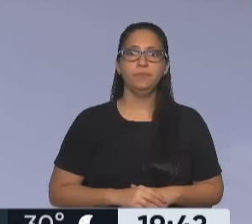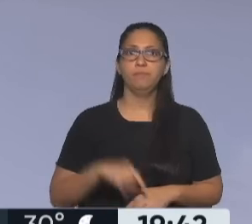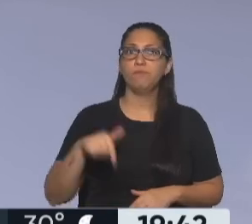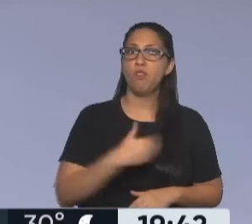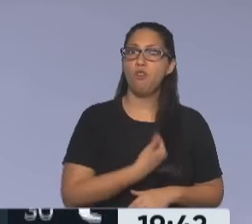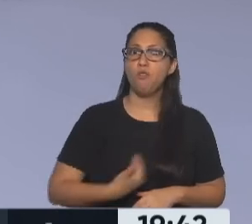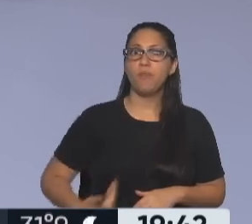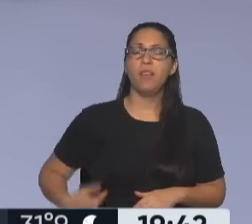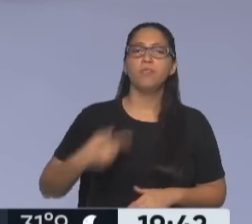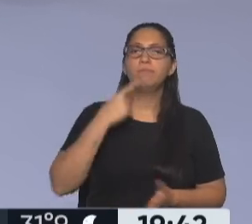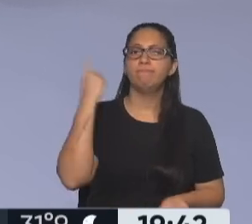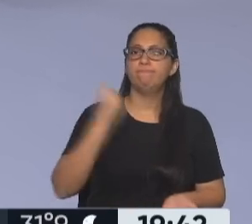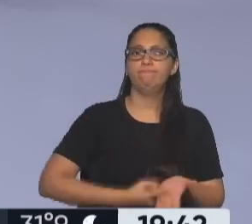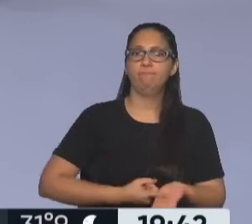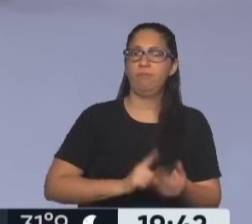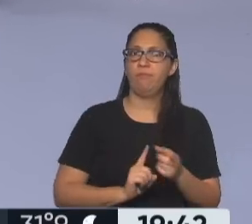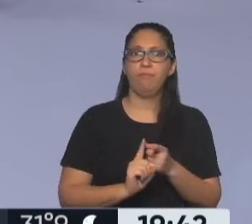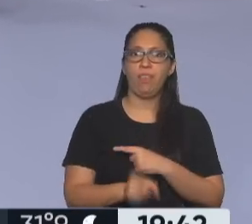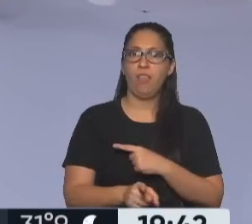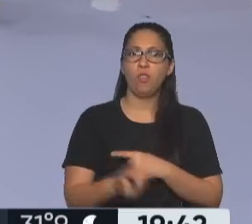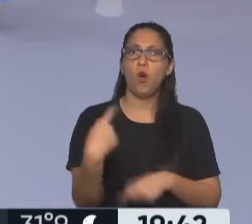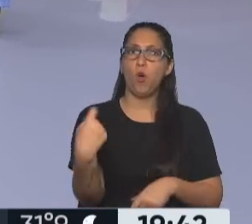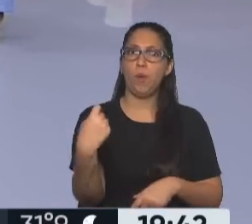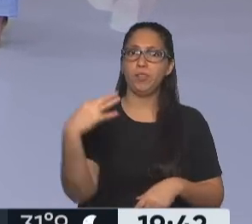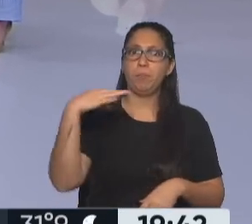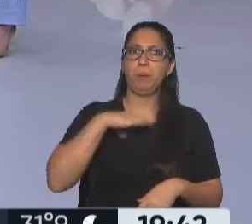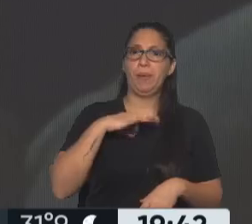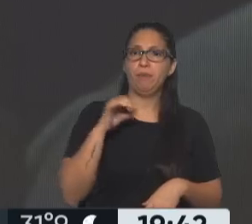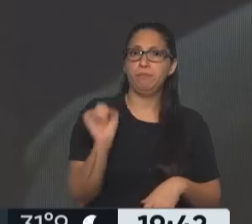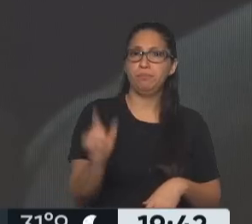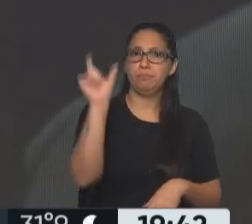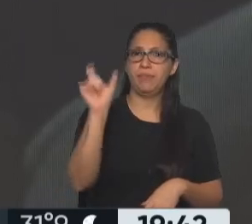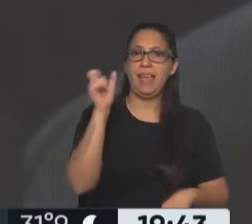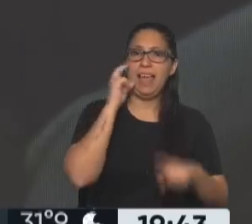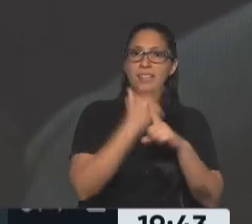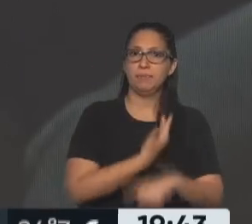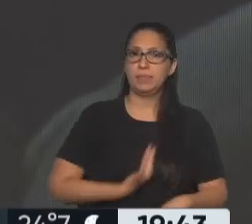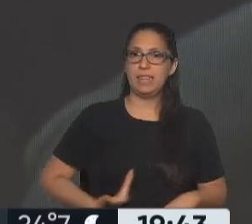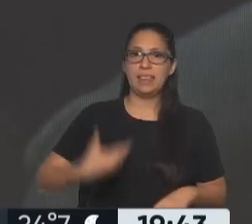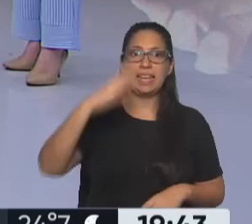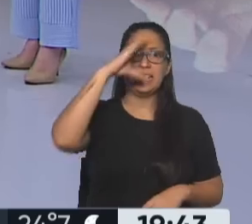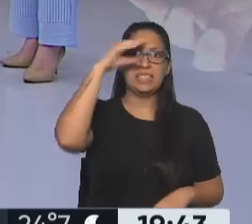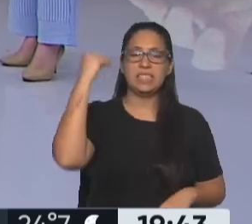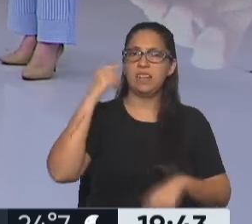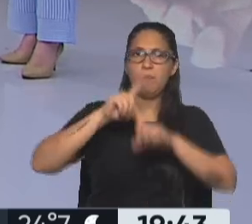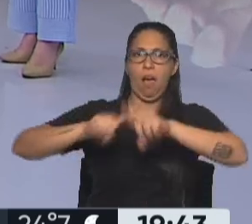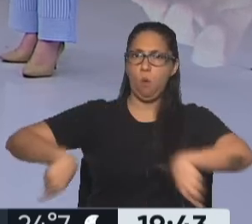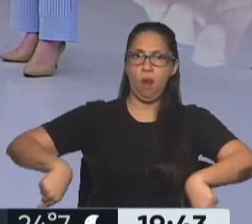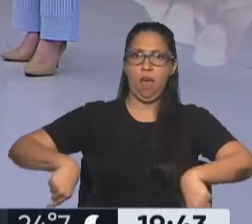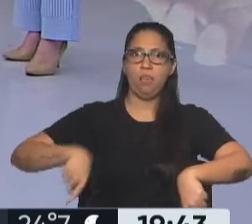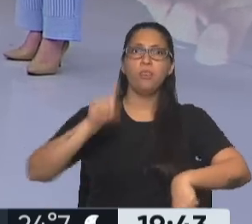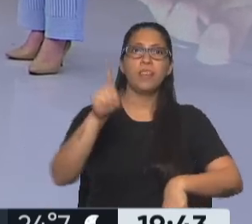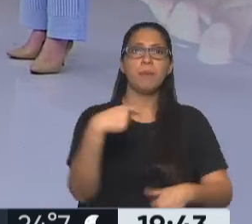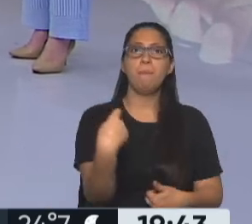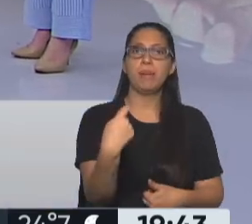Hoy el gobierno decidió darle de baja a la jubilación de privilegio que percibe la exmandataria Cristina Fernández de Kirchner. También la pensión por